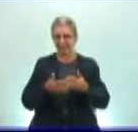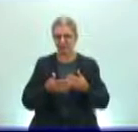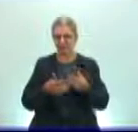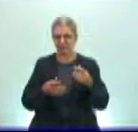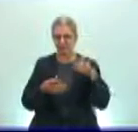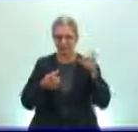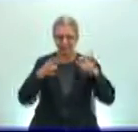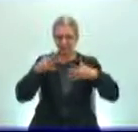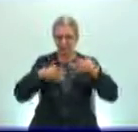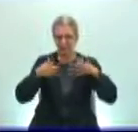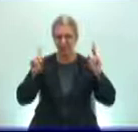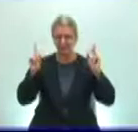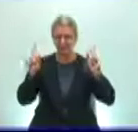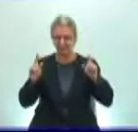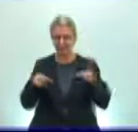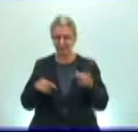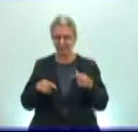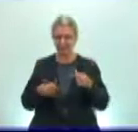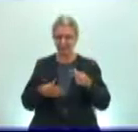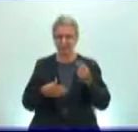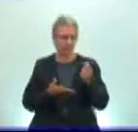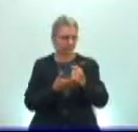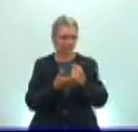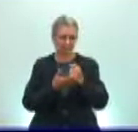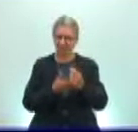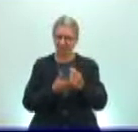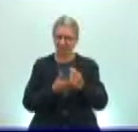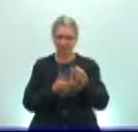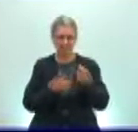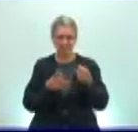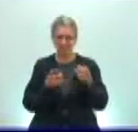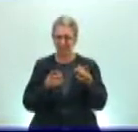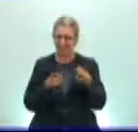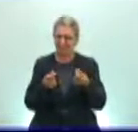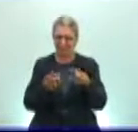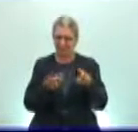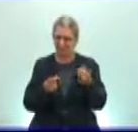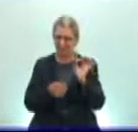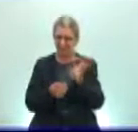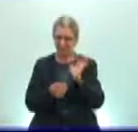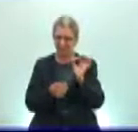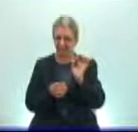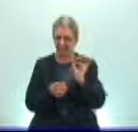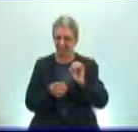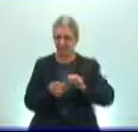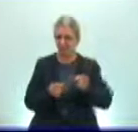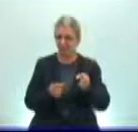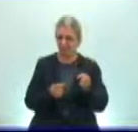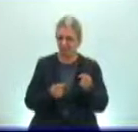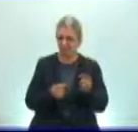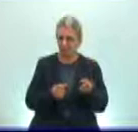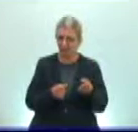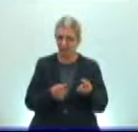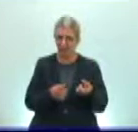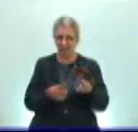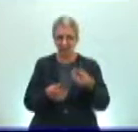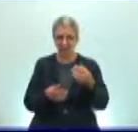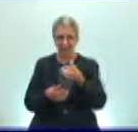financiera, obligada precisamente a mantener un enorme ejército y una carrera armamentista y